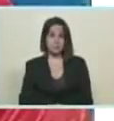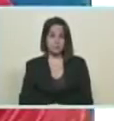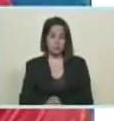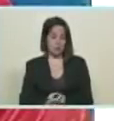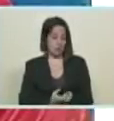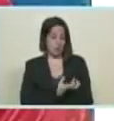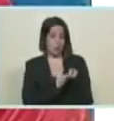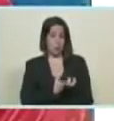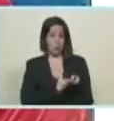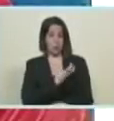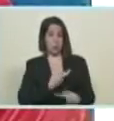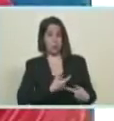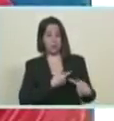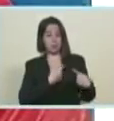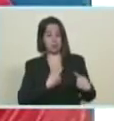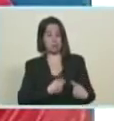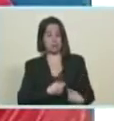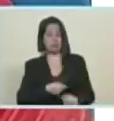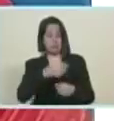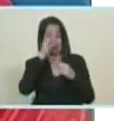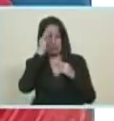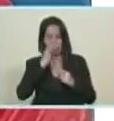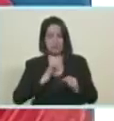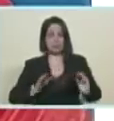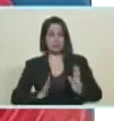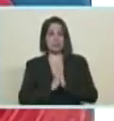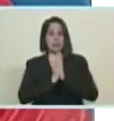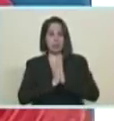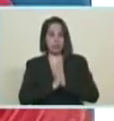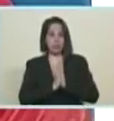sagrado. Primer elemento.